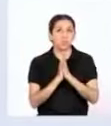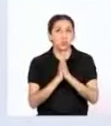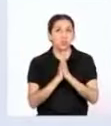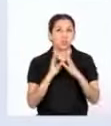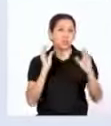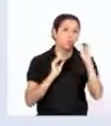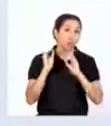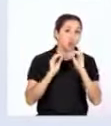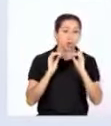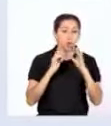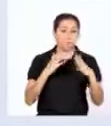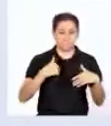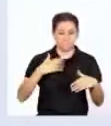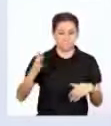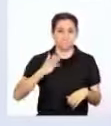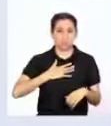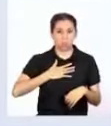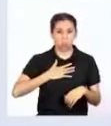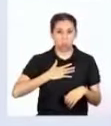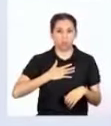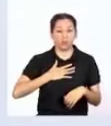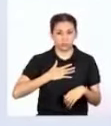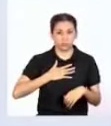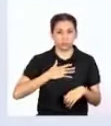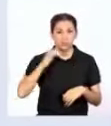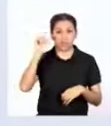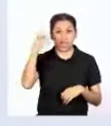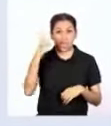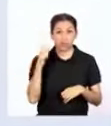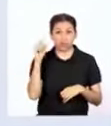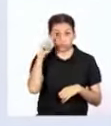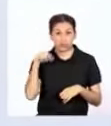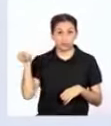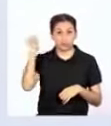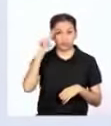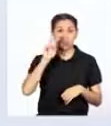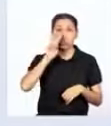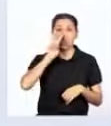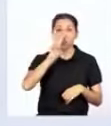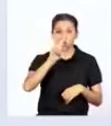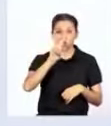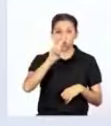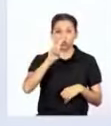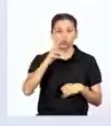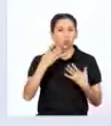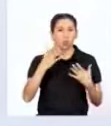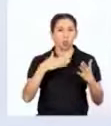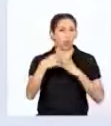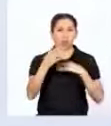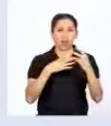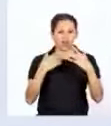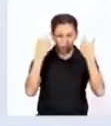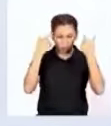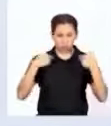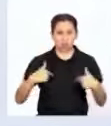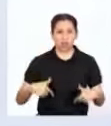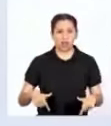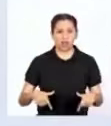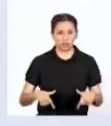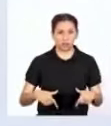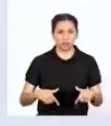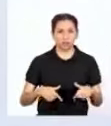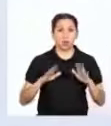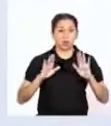aplauso o una palmada en el pecho. Y el azul, dos golpes en cualquier parte del